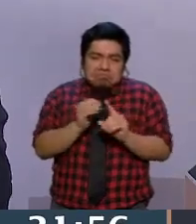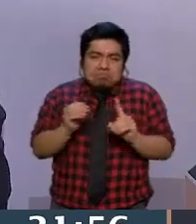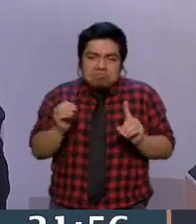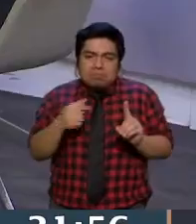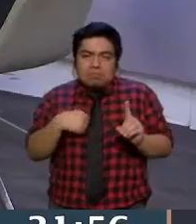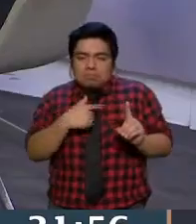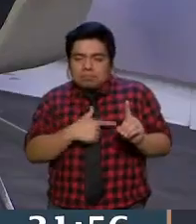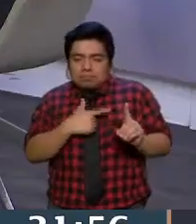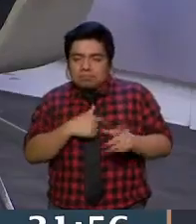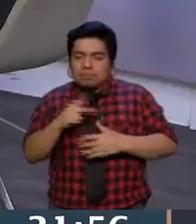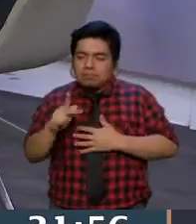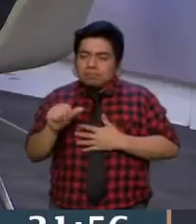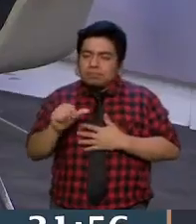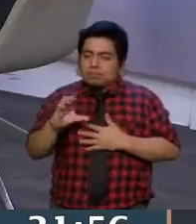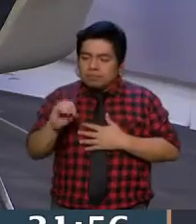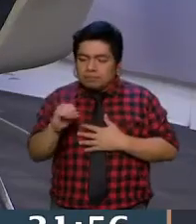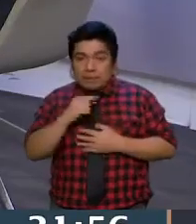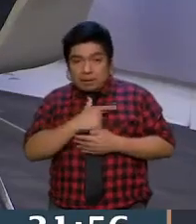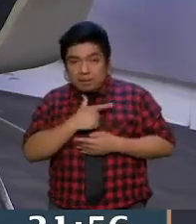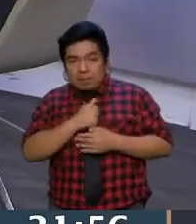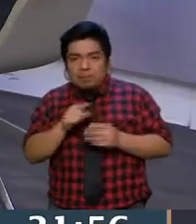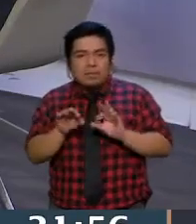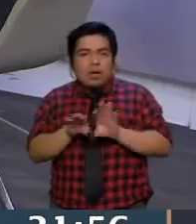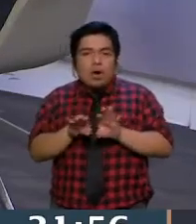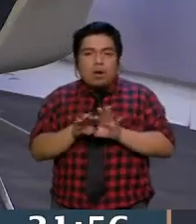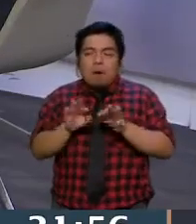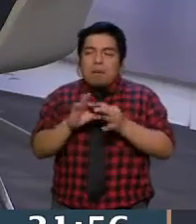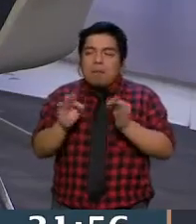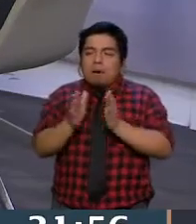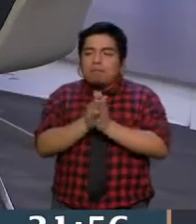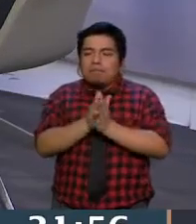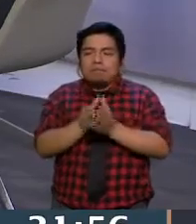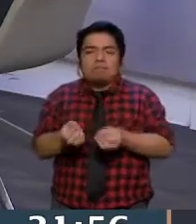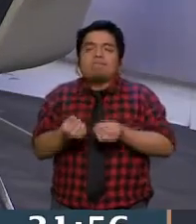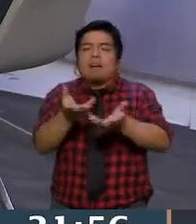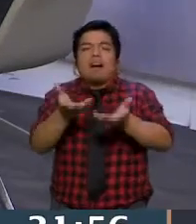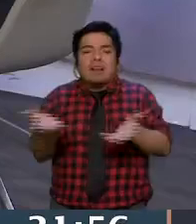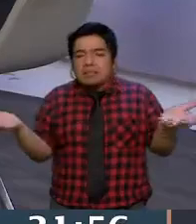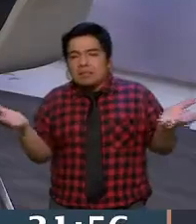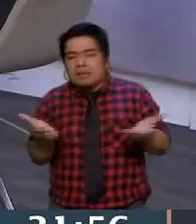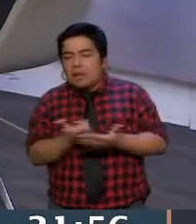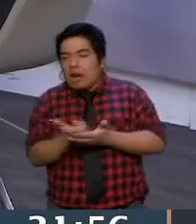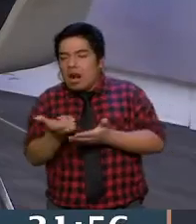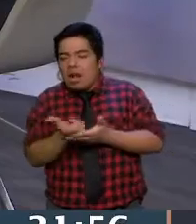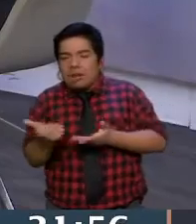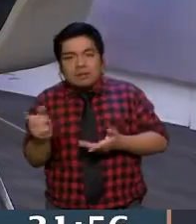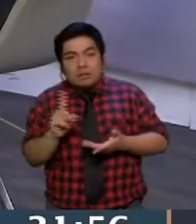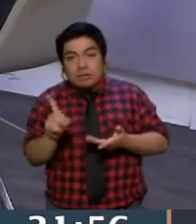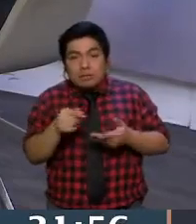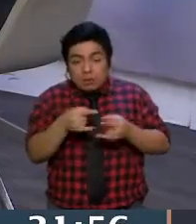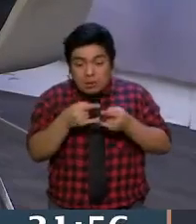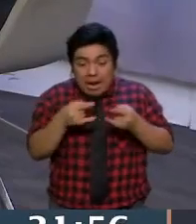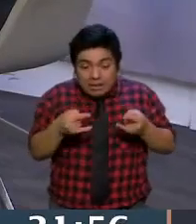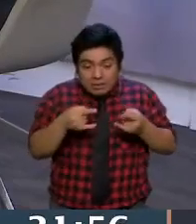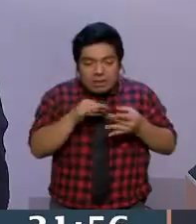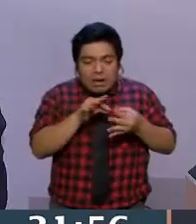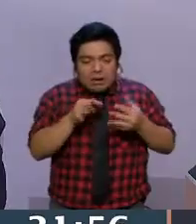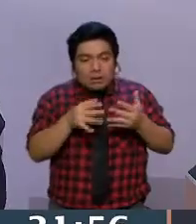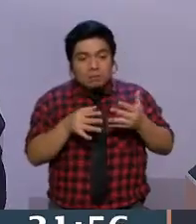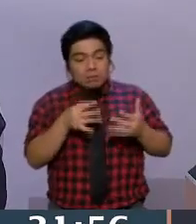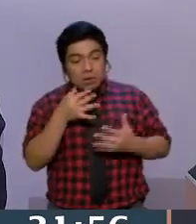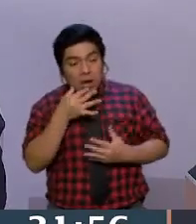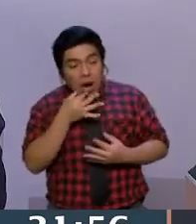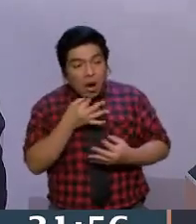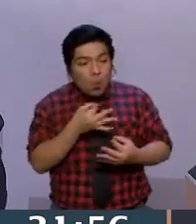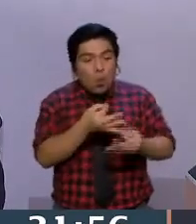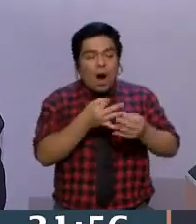muy fan de Paco Taibo, tengo que decirlo, y también de la forma en la que te vende los libros. No te los vende en términos económicos, sino cómo te vende las historias para que te atraigan